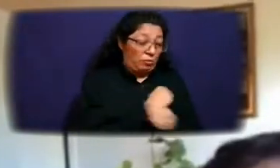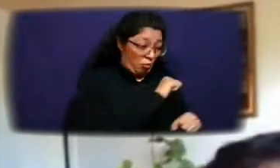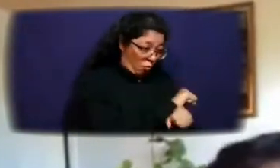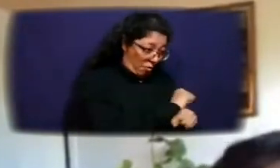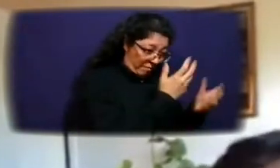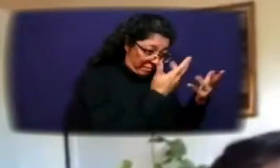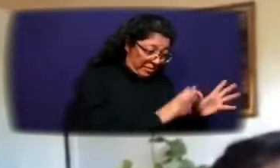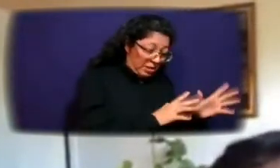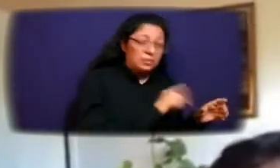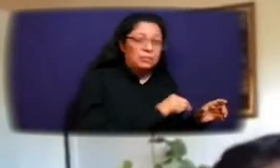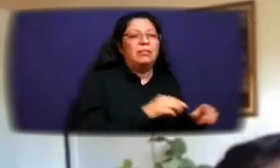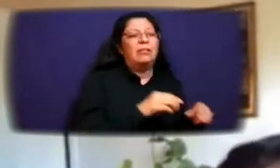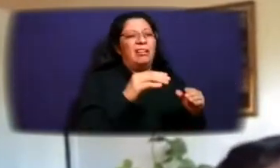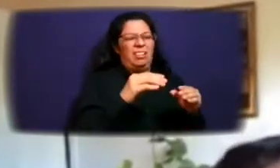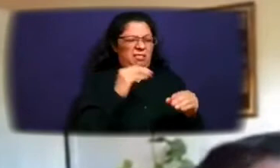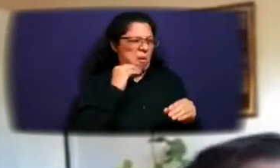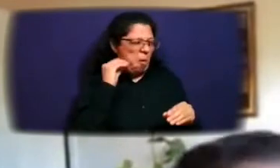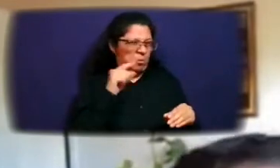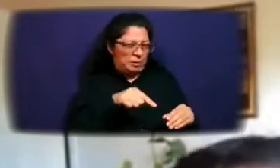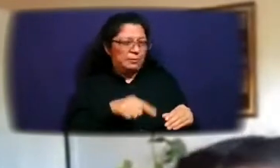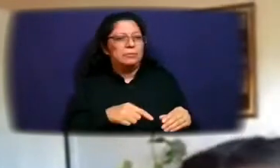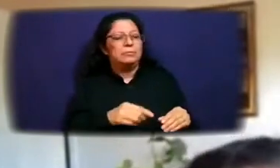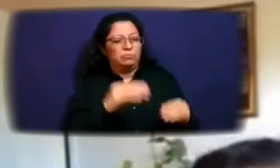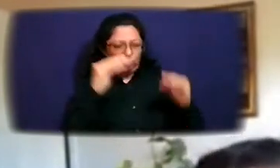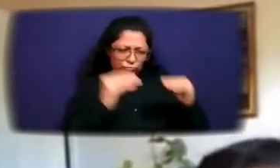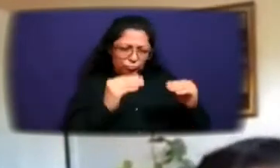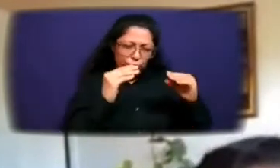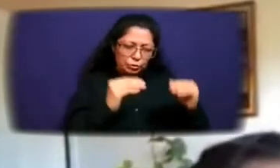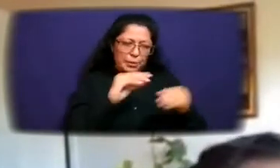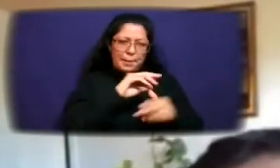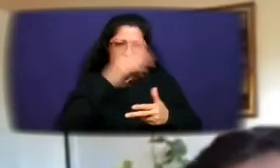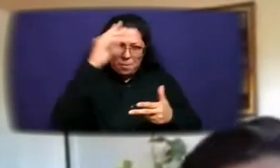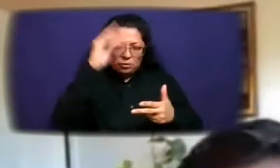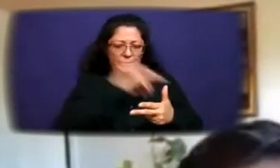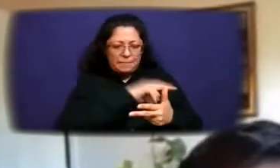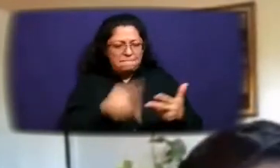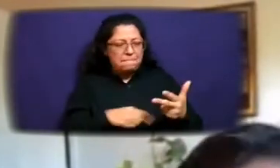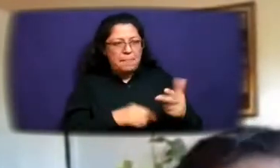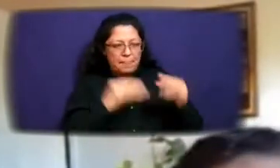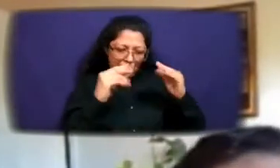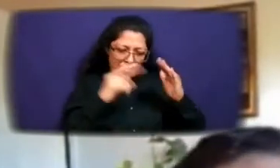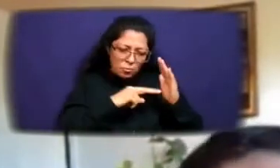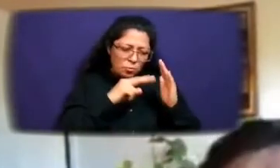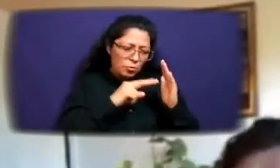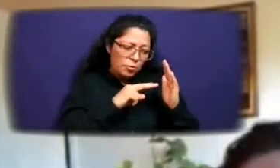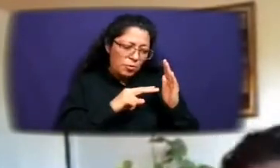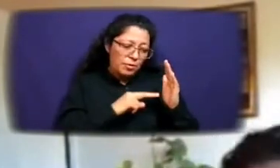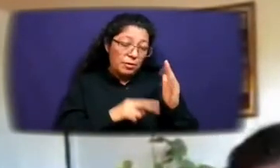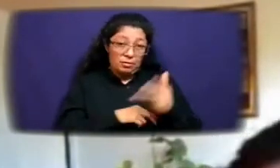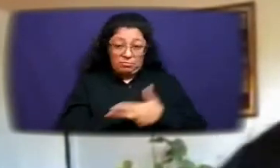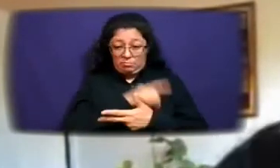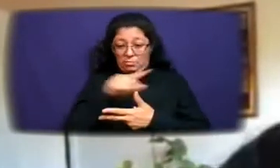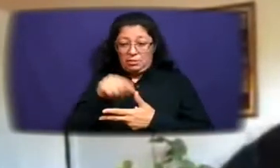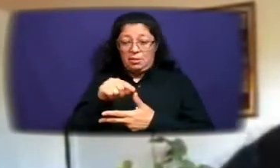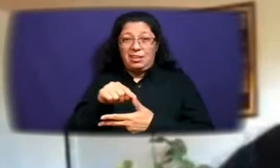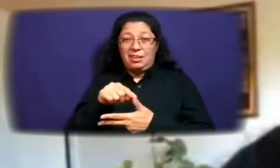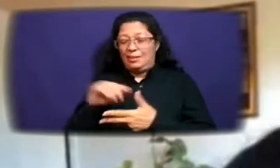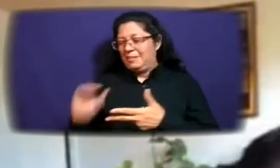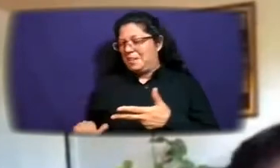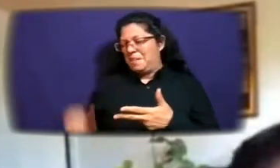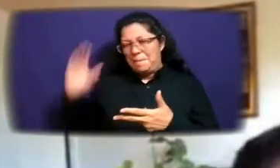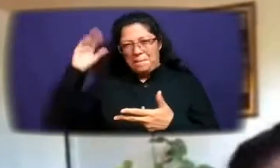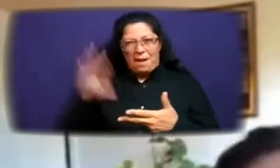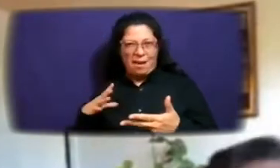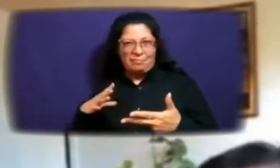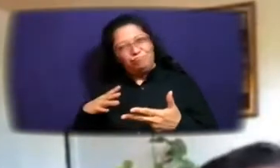se queda en casa y les enseña cómo leer. Al niño mayor le decimos Little Man,